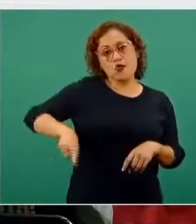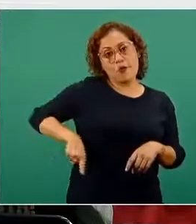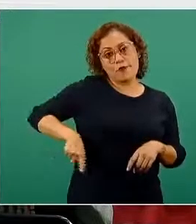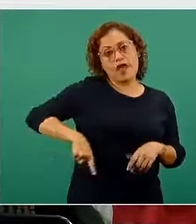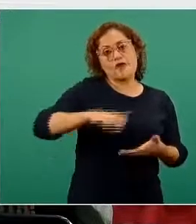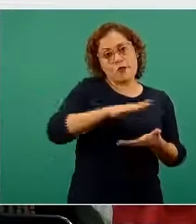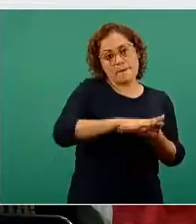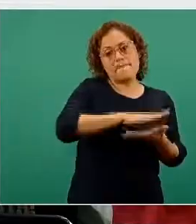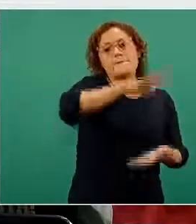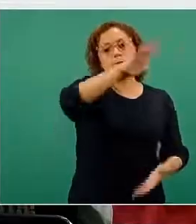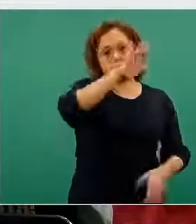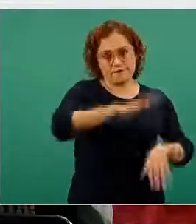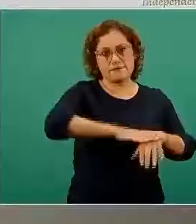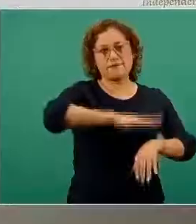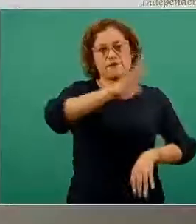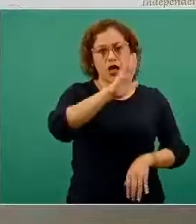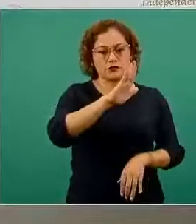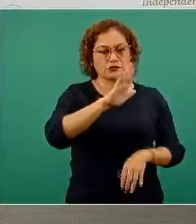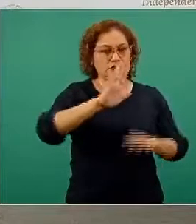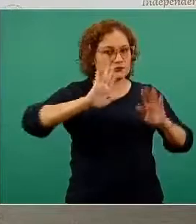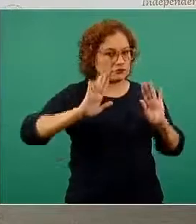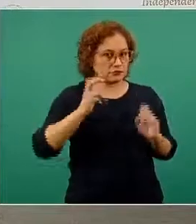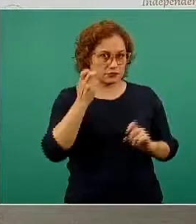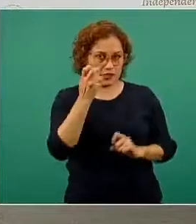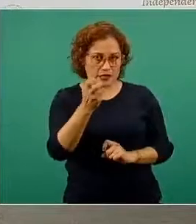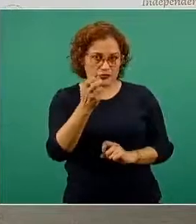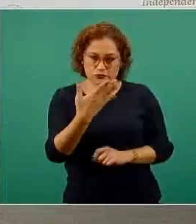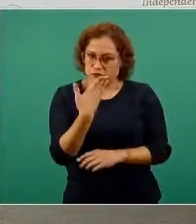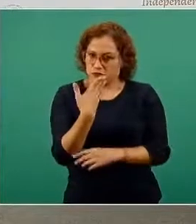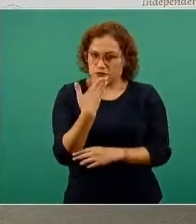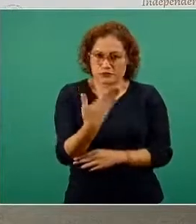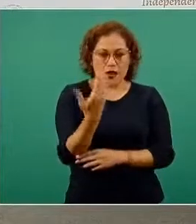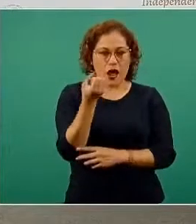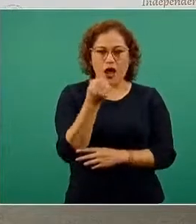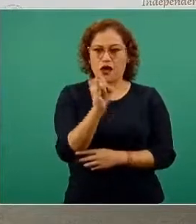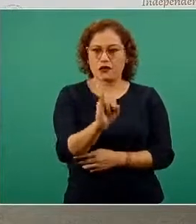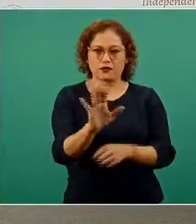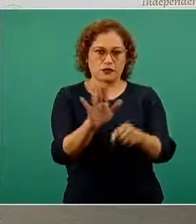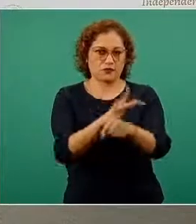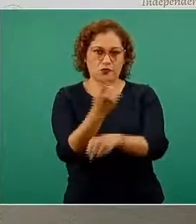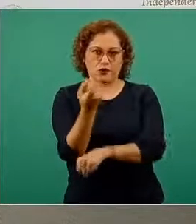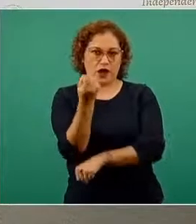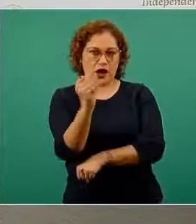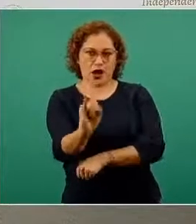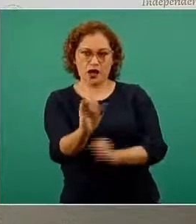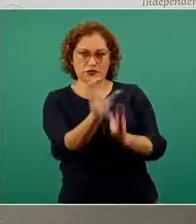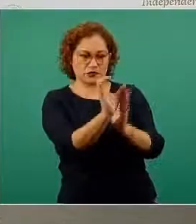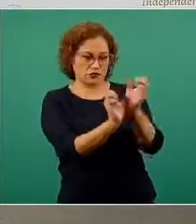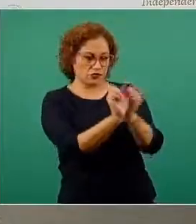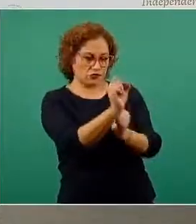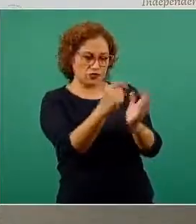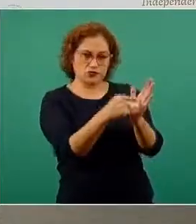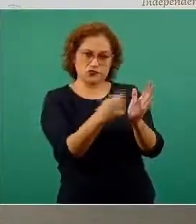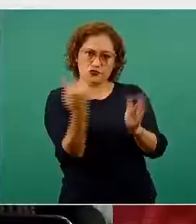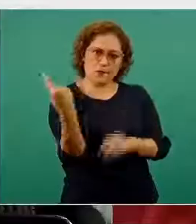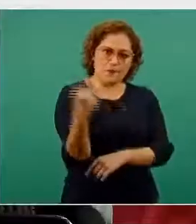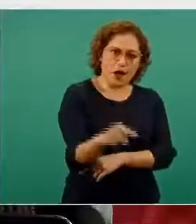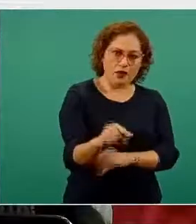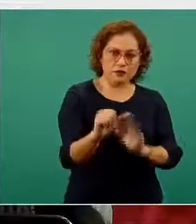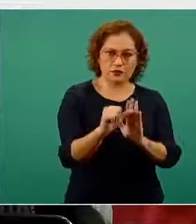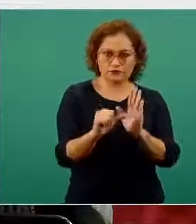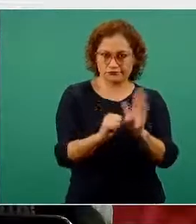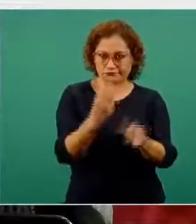alentador, porque es la respuesta, desde luego, a lo que se contempla en el artículo 3 de la Constitución.